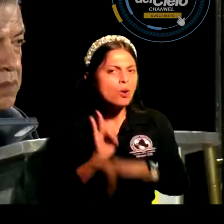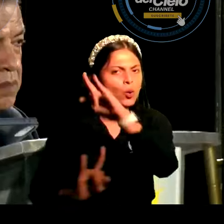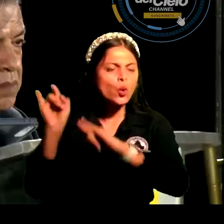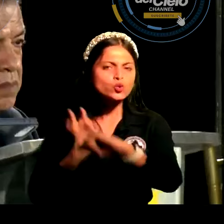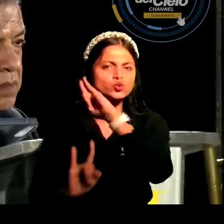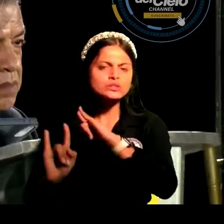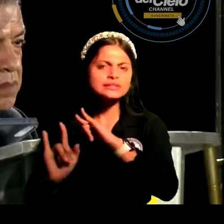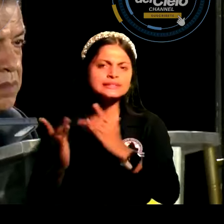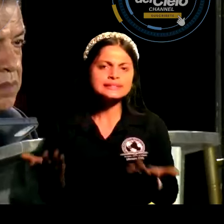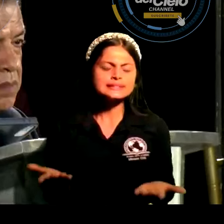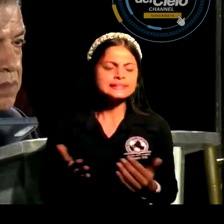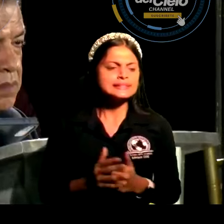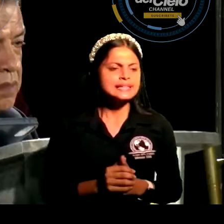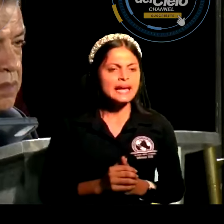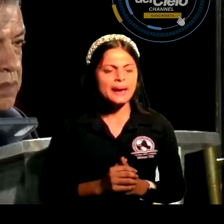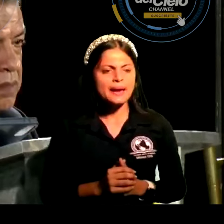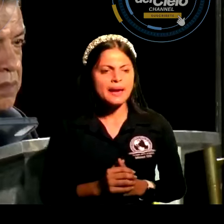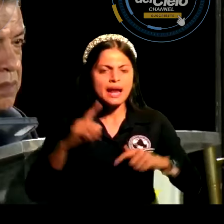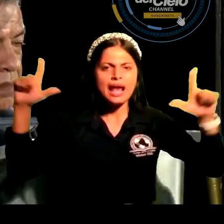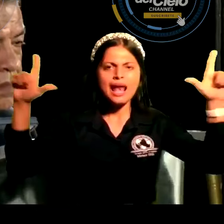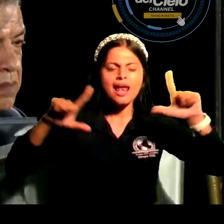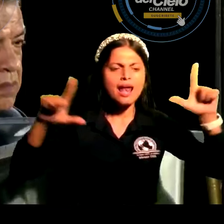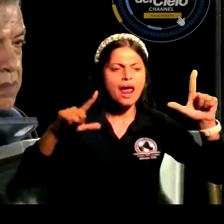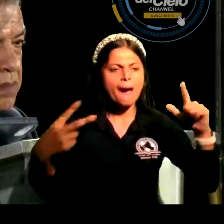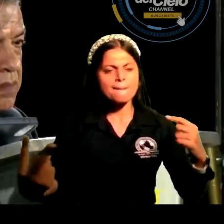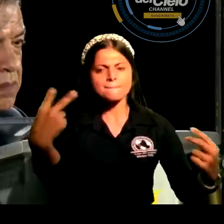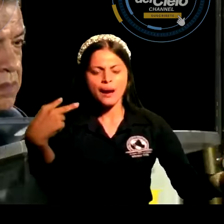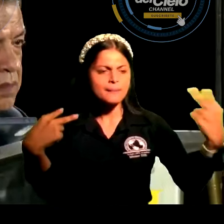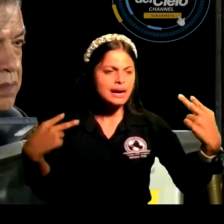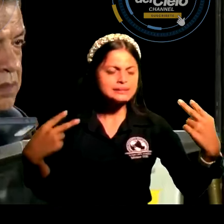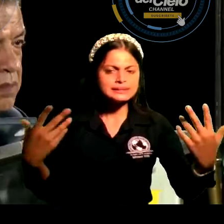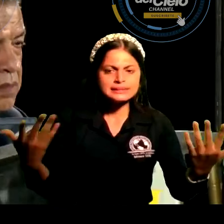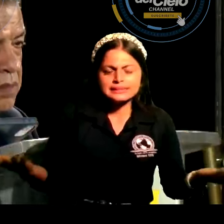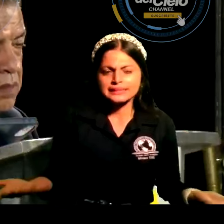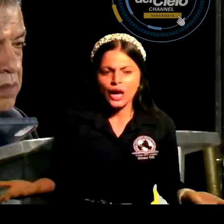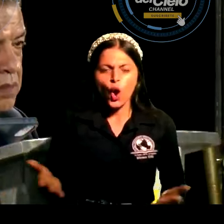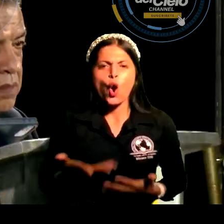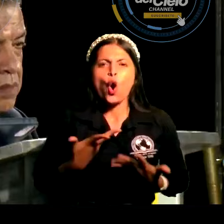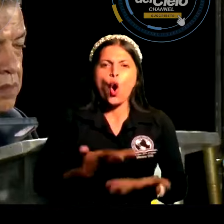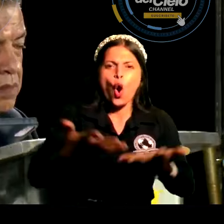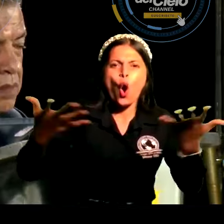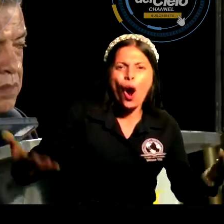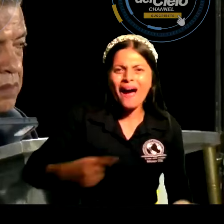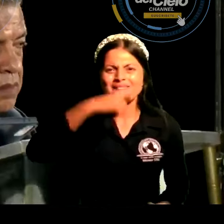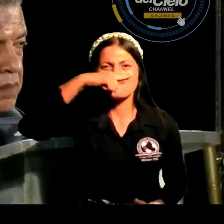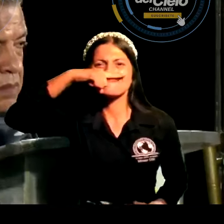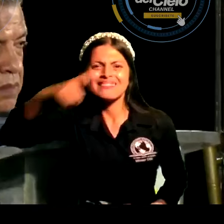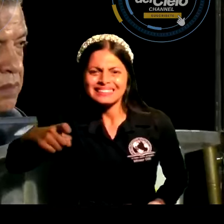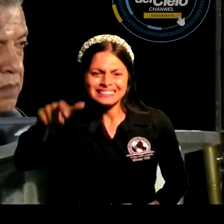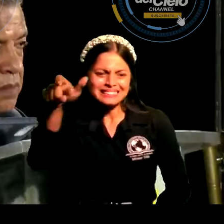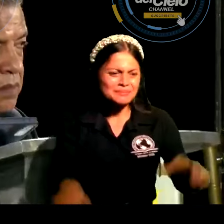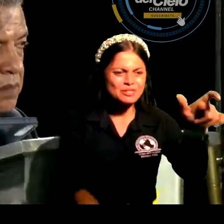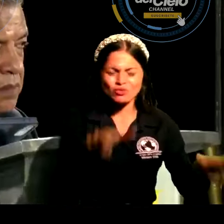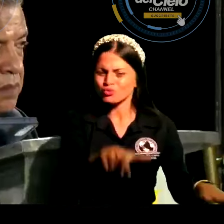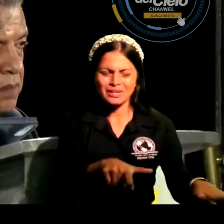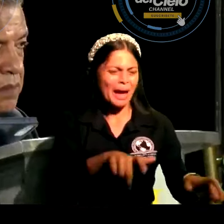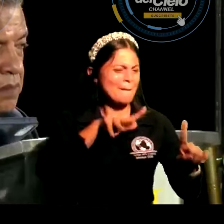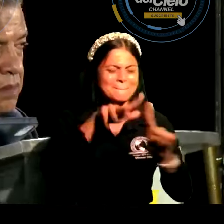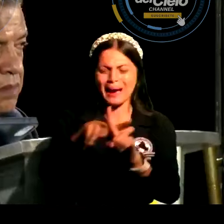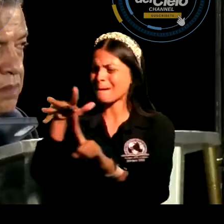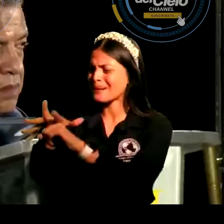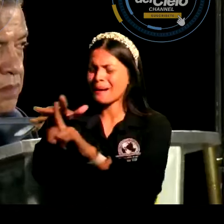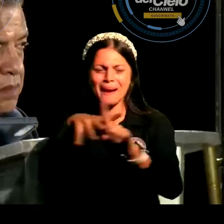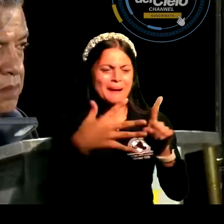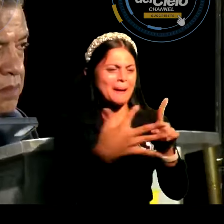la televisión y todo lo que ve es corrupción, inmoralidad. Y la gente dice, ¿qué vamos